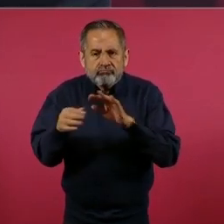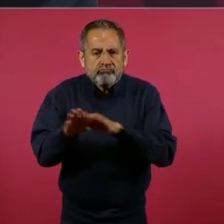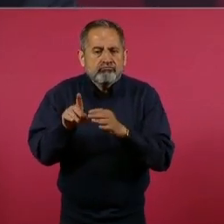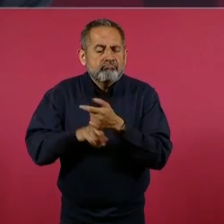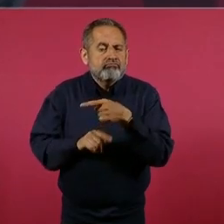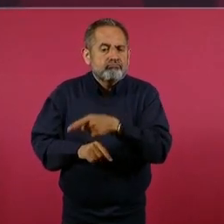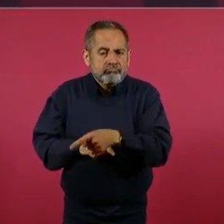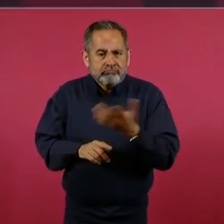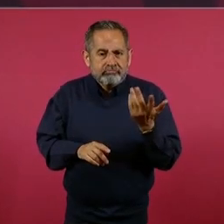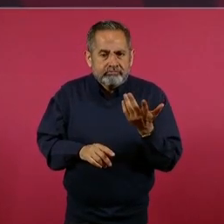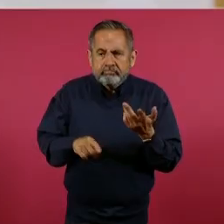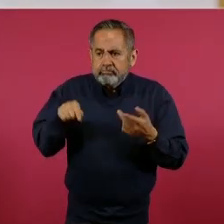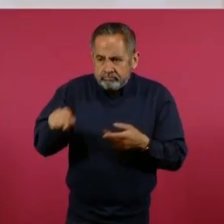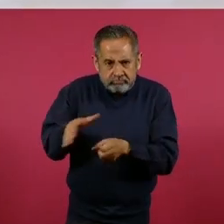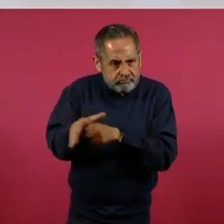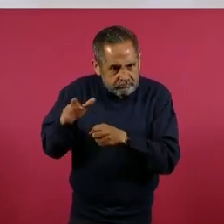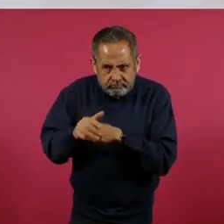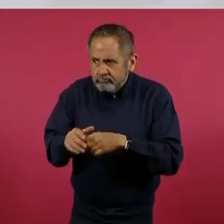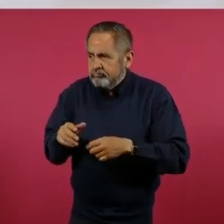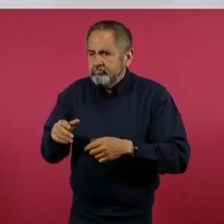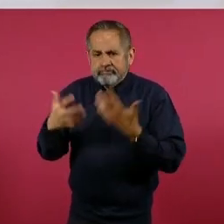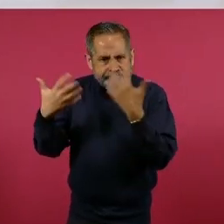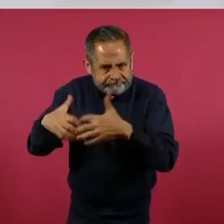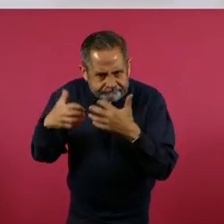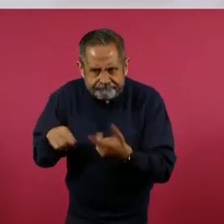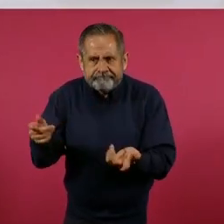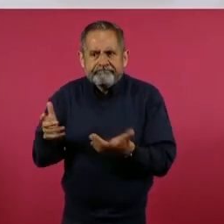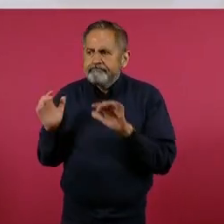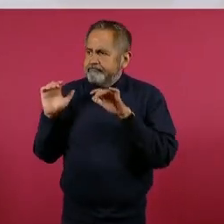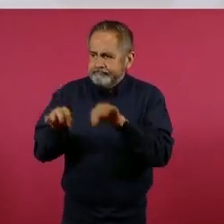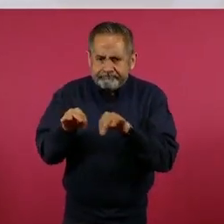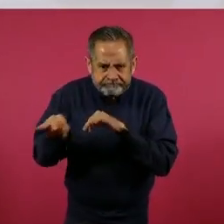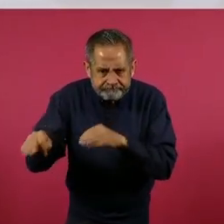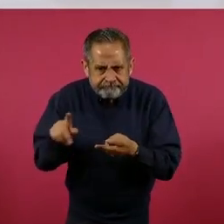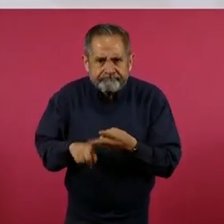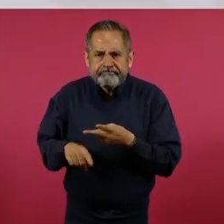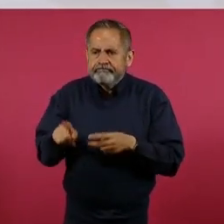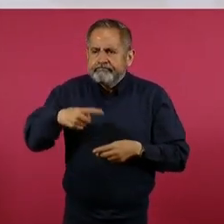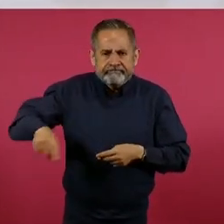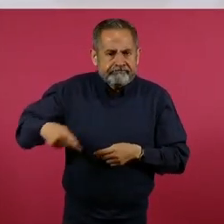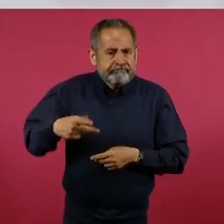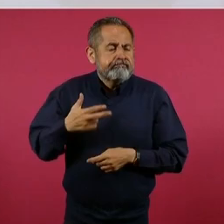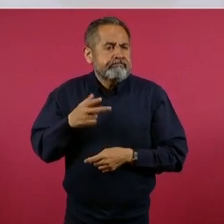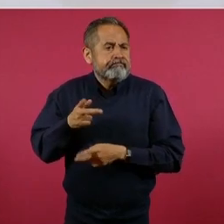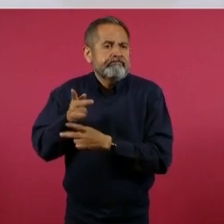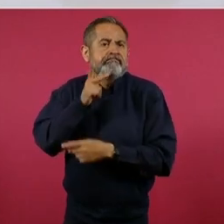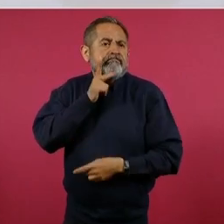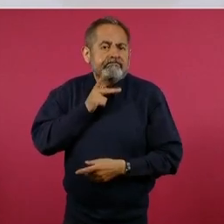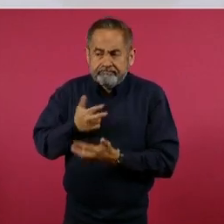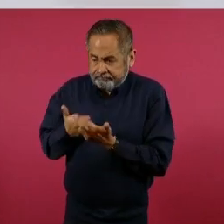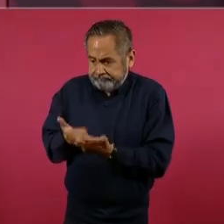la generación de empleos en México, el darle valor agregado a nuestra materia prima.